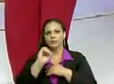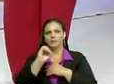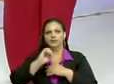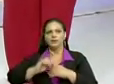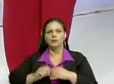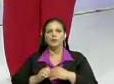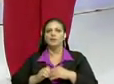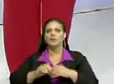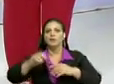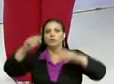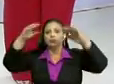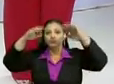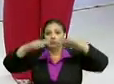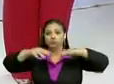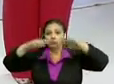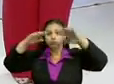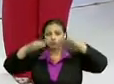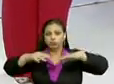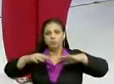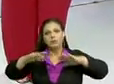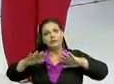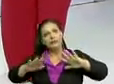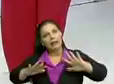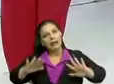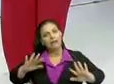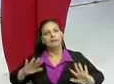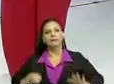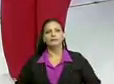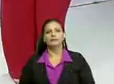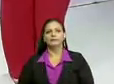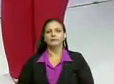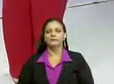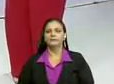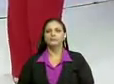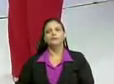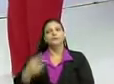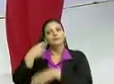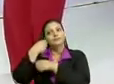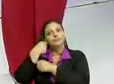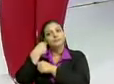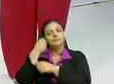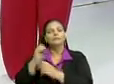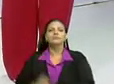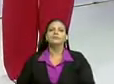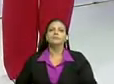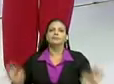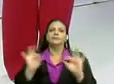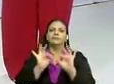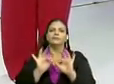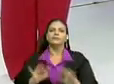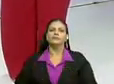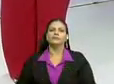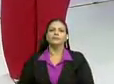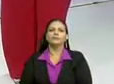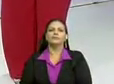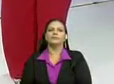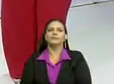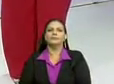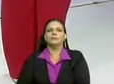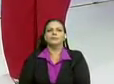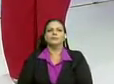pues posiblemente llovizna. Así que, como siempre le digo, salga precavido. Hombre precavido vale por dos.